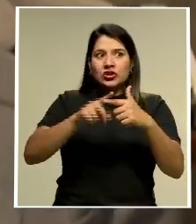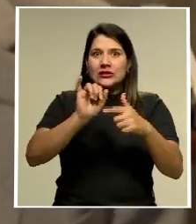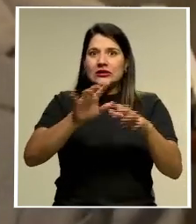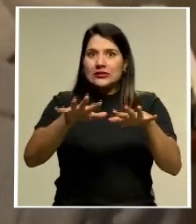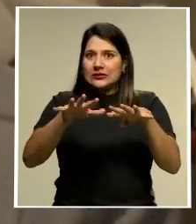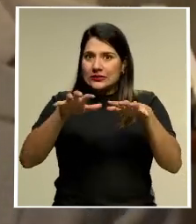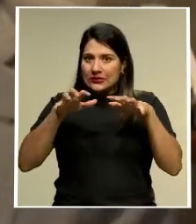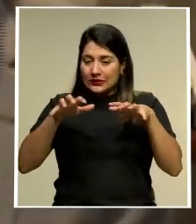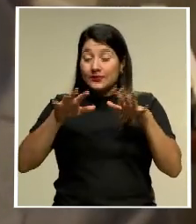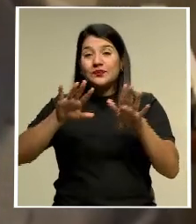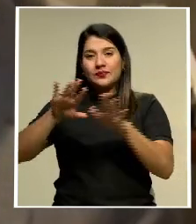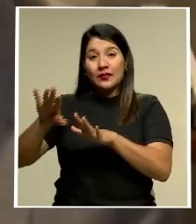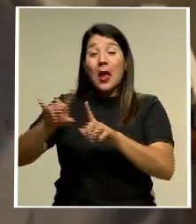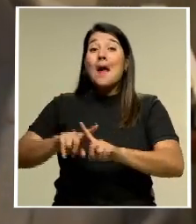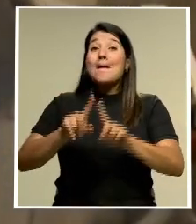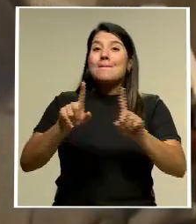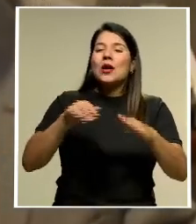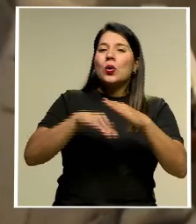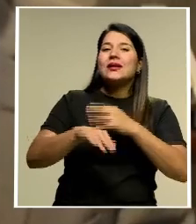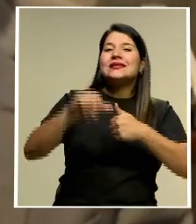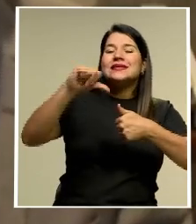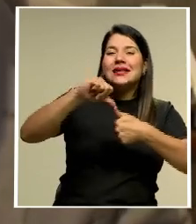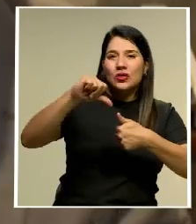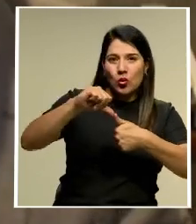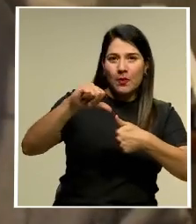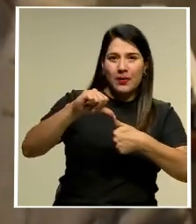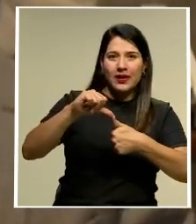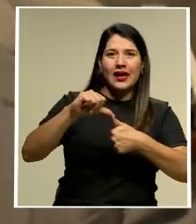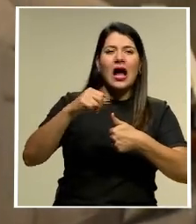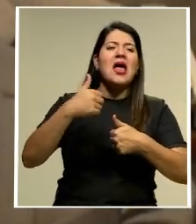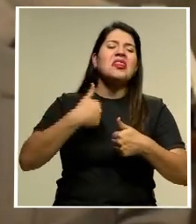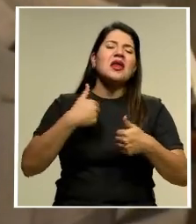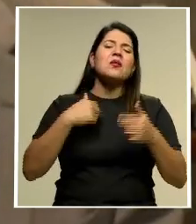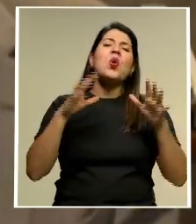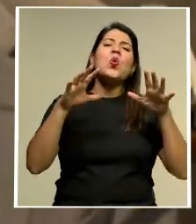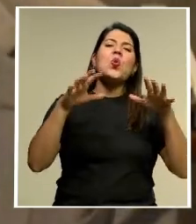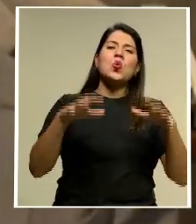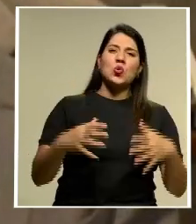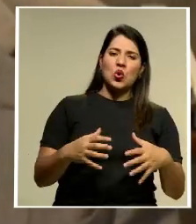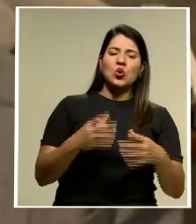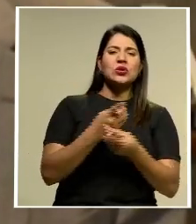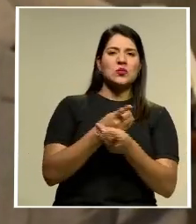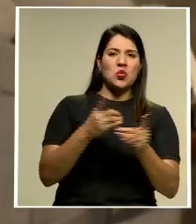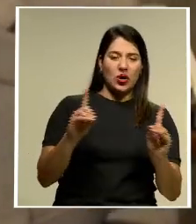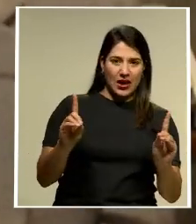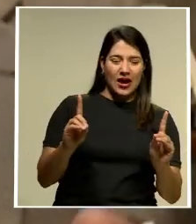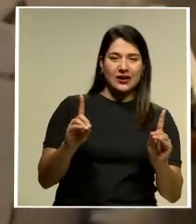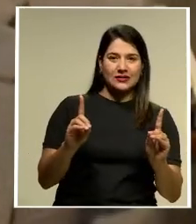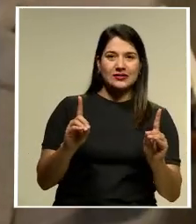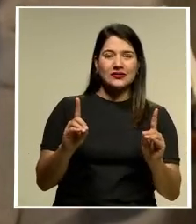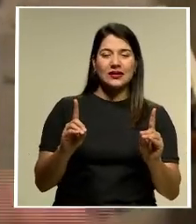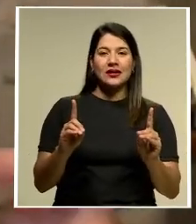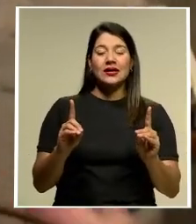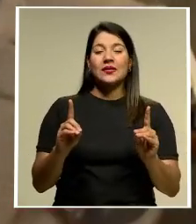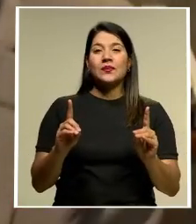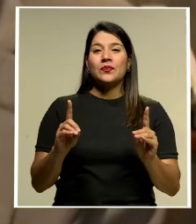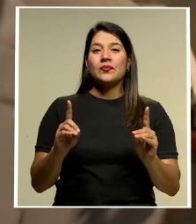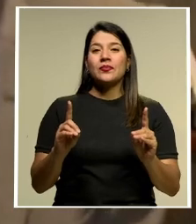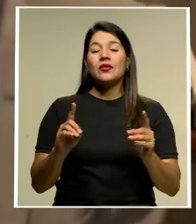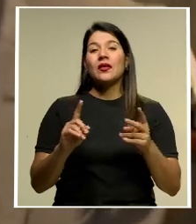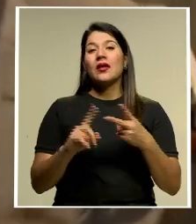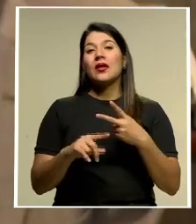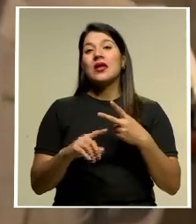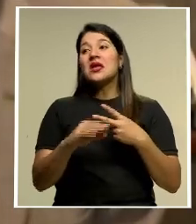En Centroamérica tenemos la convivencia de un régimen democrático, algunas democracias imperfectas, de regímenes híbridos que